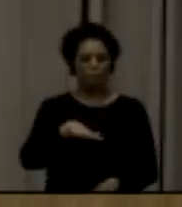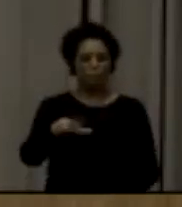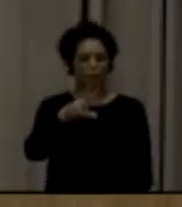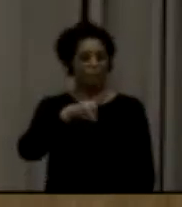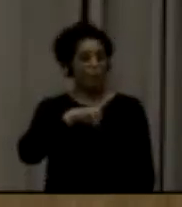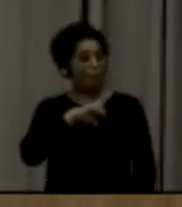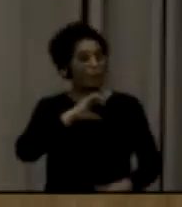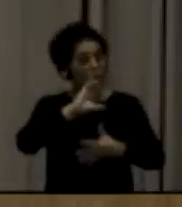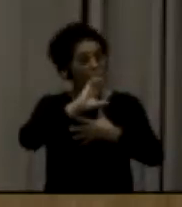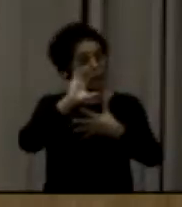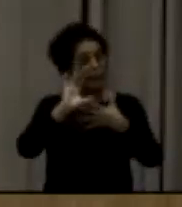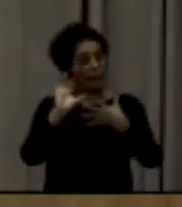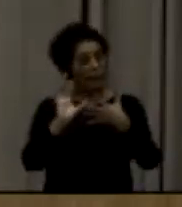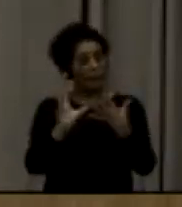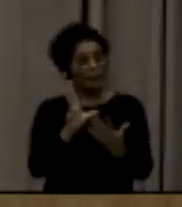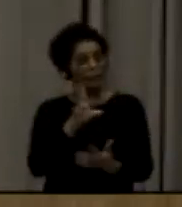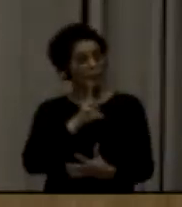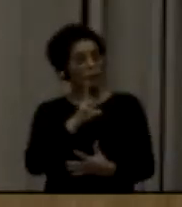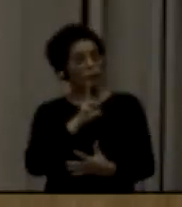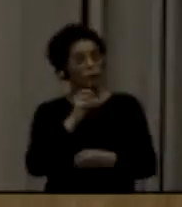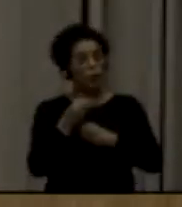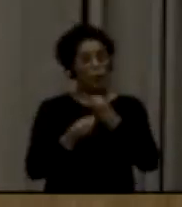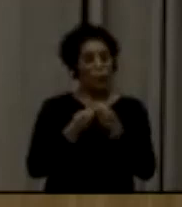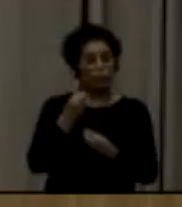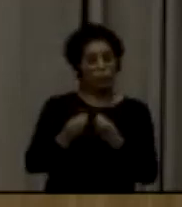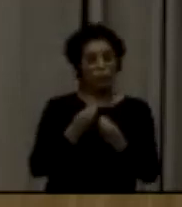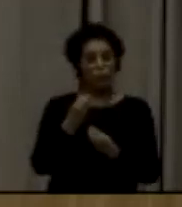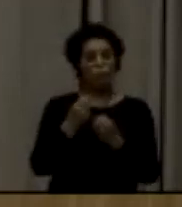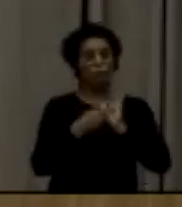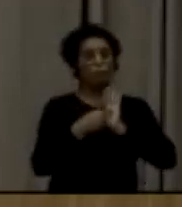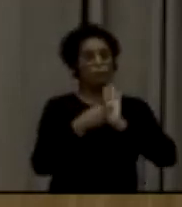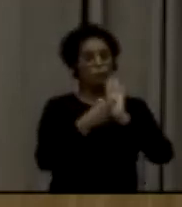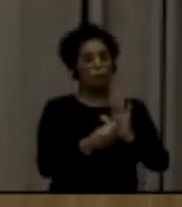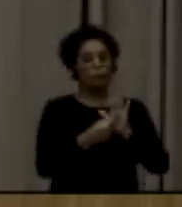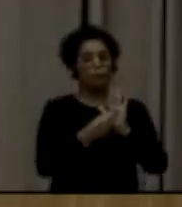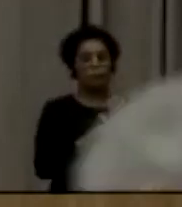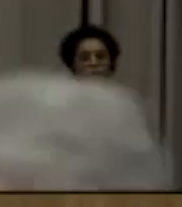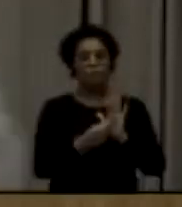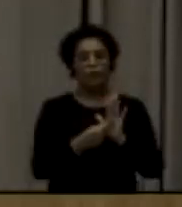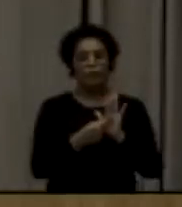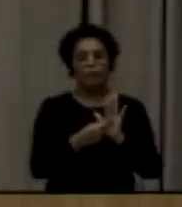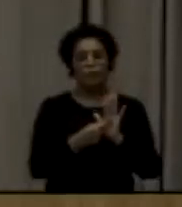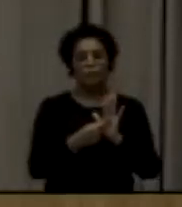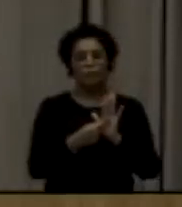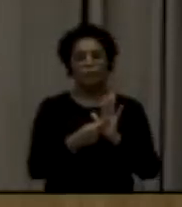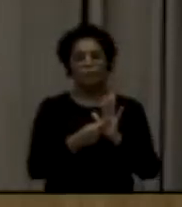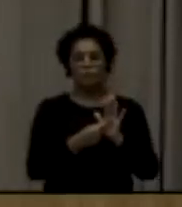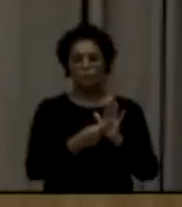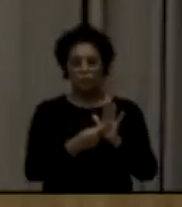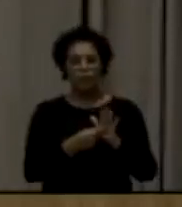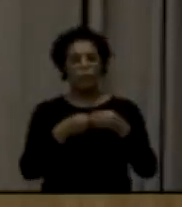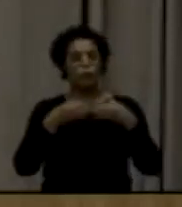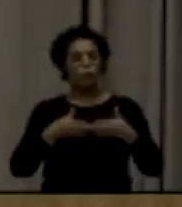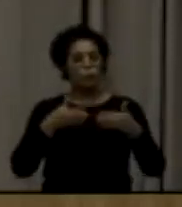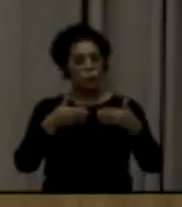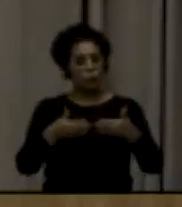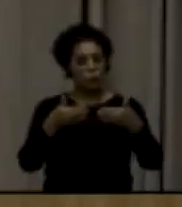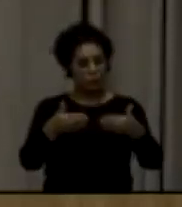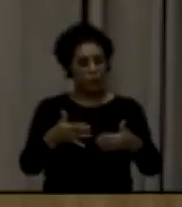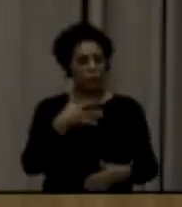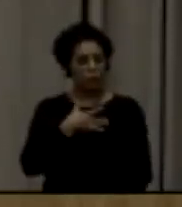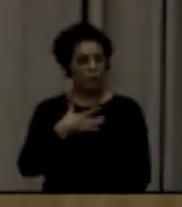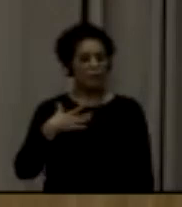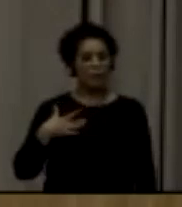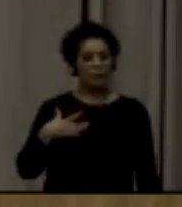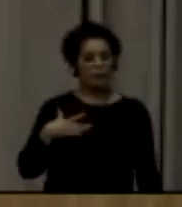esta anécdota sí se las voy a contar en la pasantía en el en el viceministerio del Ministerio de salud